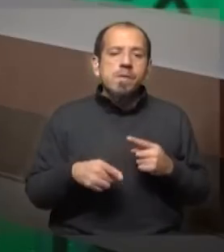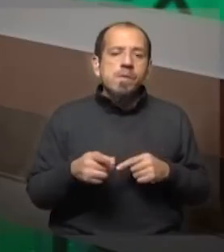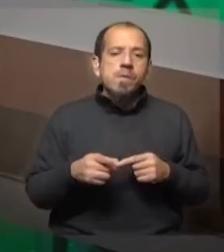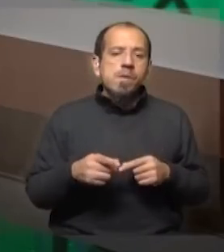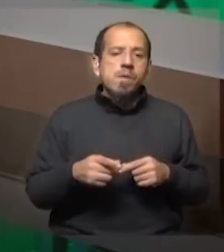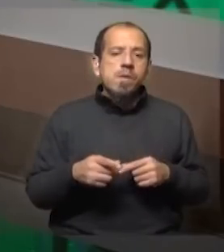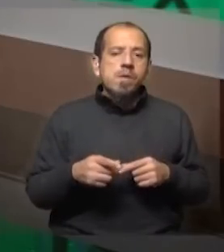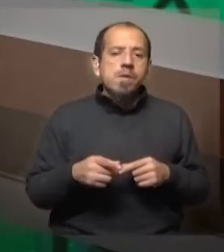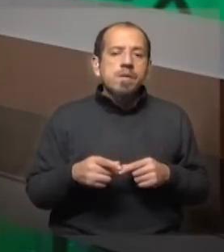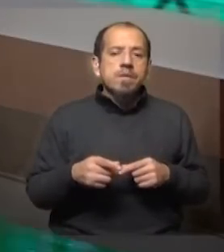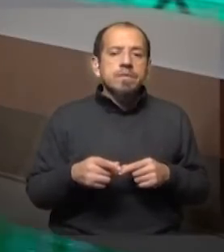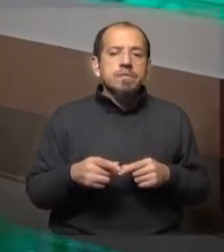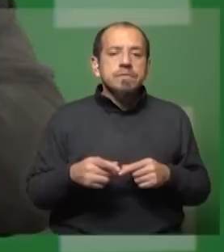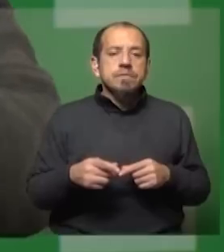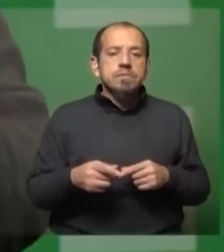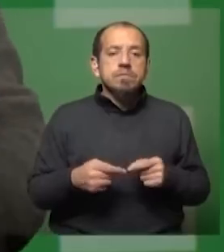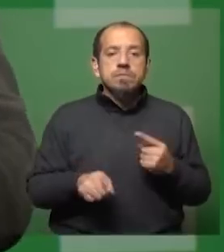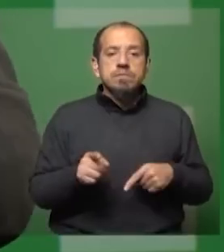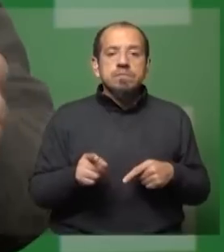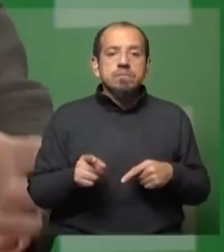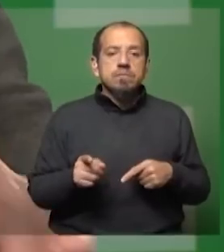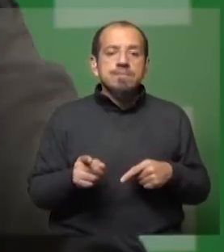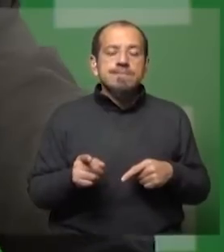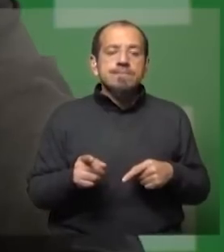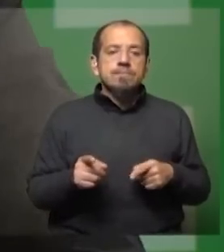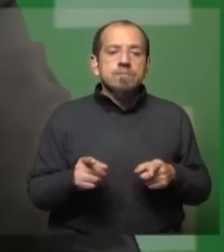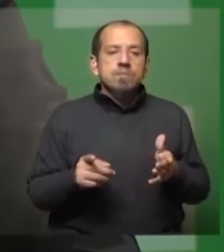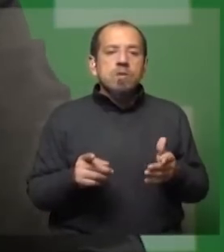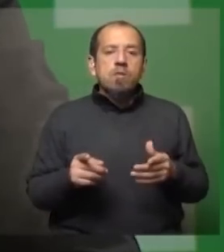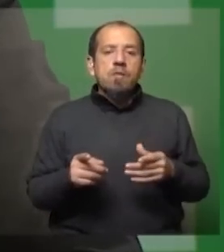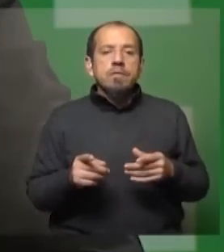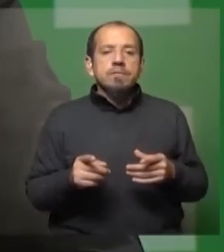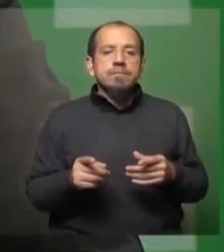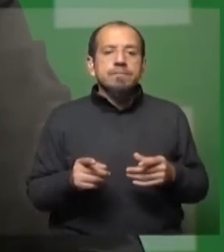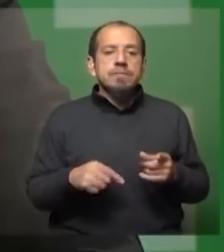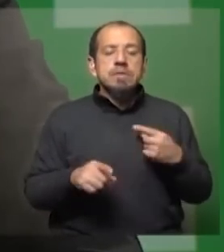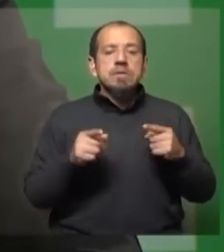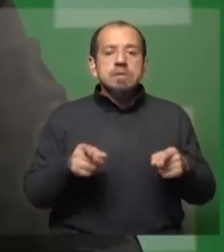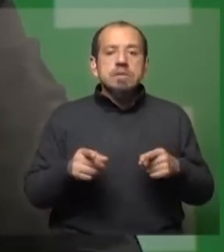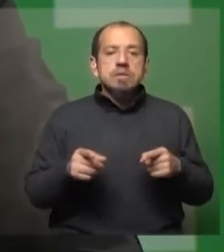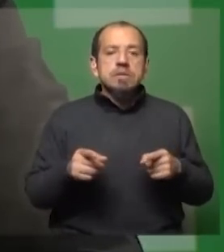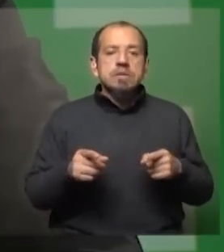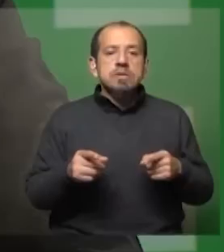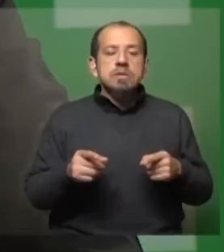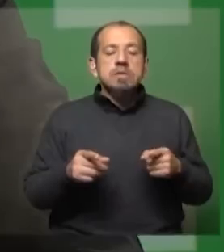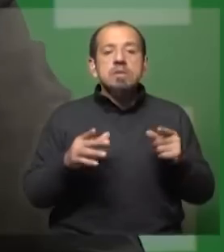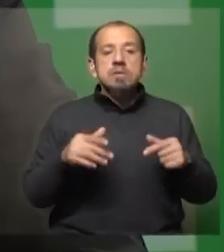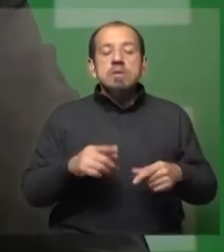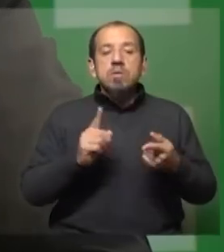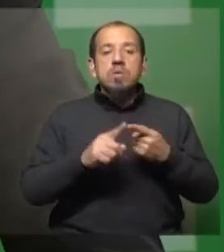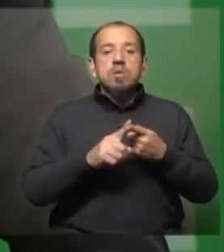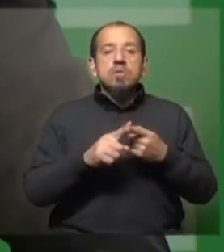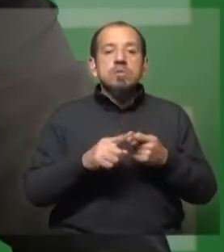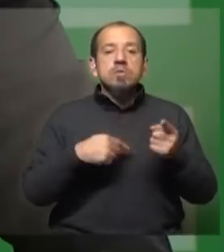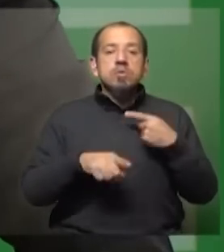argentino estaba casi llorando diciendo que habían llevado a un acuerdo ese acuerdo tenía problemas serios para nuestra región y